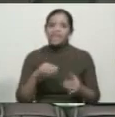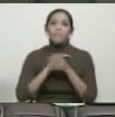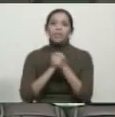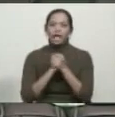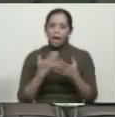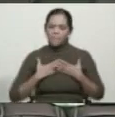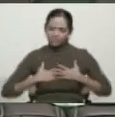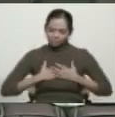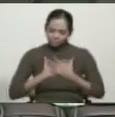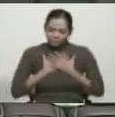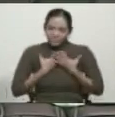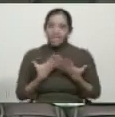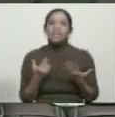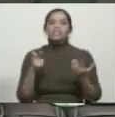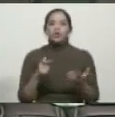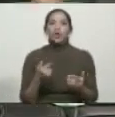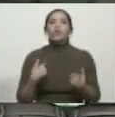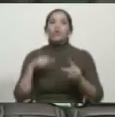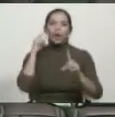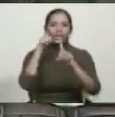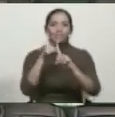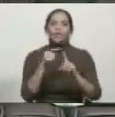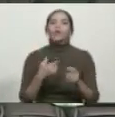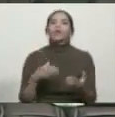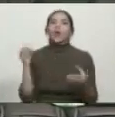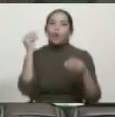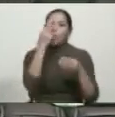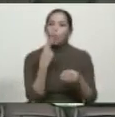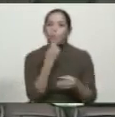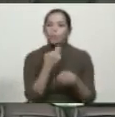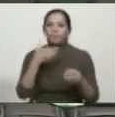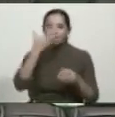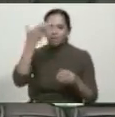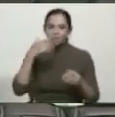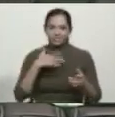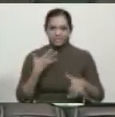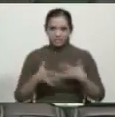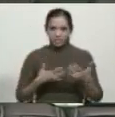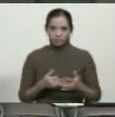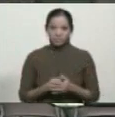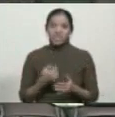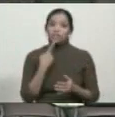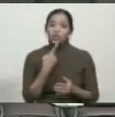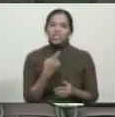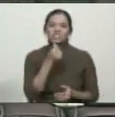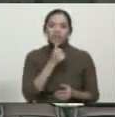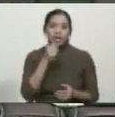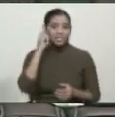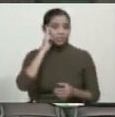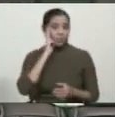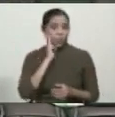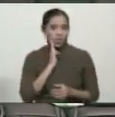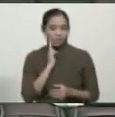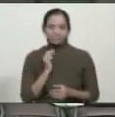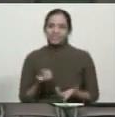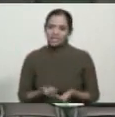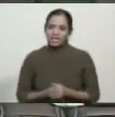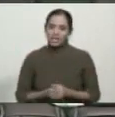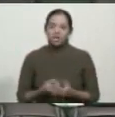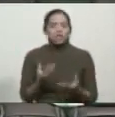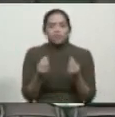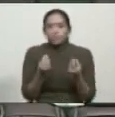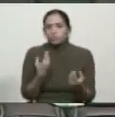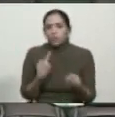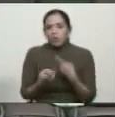pasión y que ellos son los objetos que ocupan mi alma y mis sentidos. Eso lo dice el compañero Simón Bolívar. Y a propósito, bueno, muchas cosas